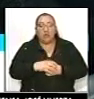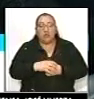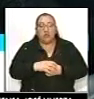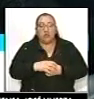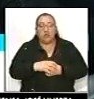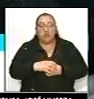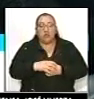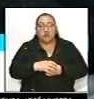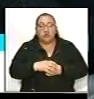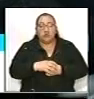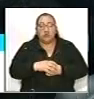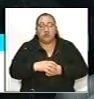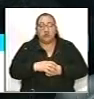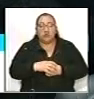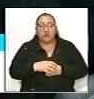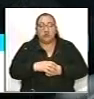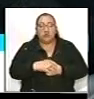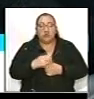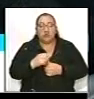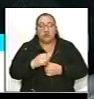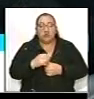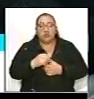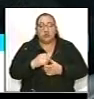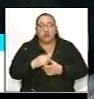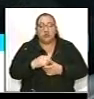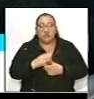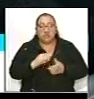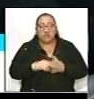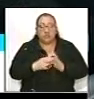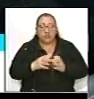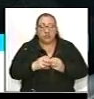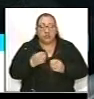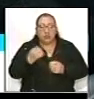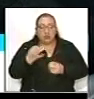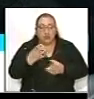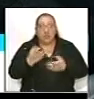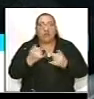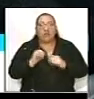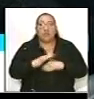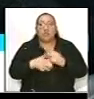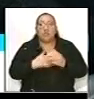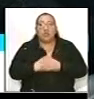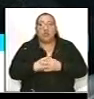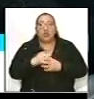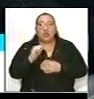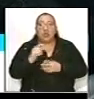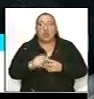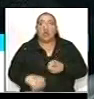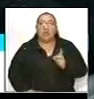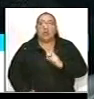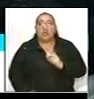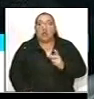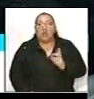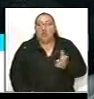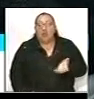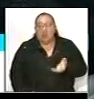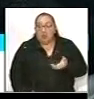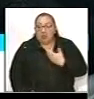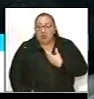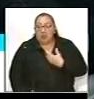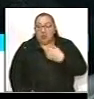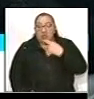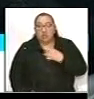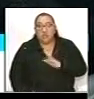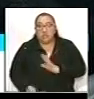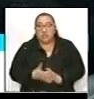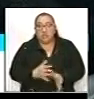COAR. Nosotros hemos pedido información al Ministerio de Educación, hemos reiterado esta información y no nos han dado